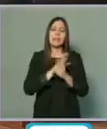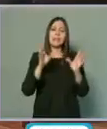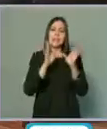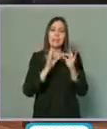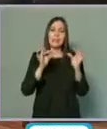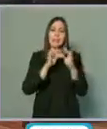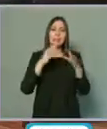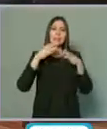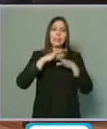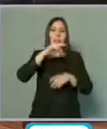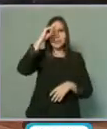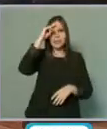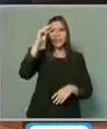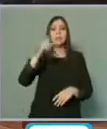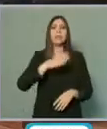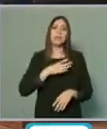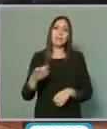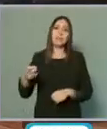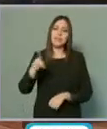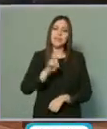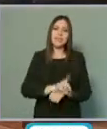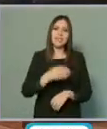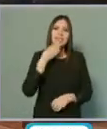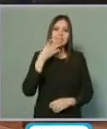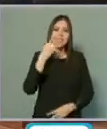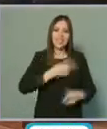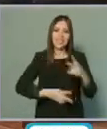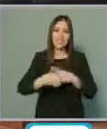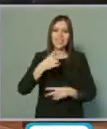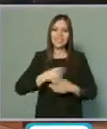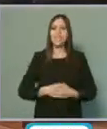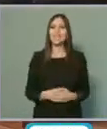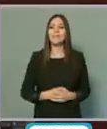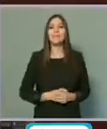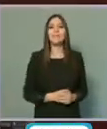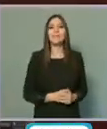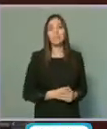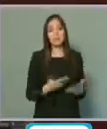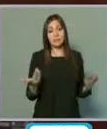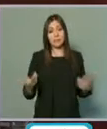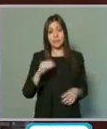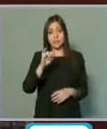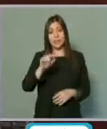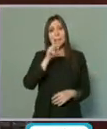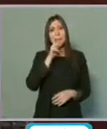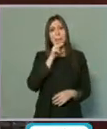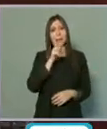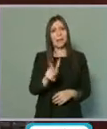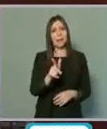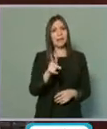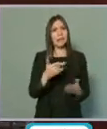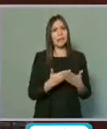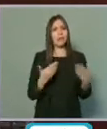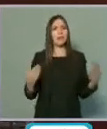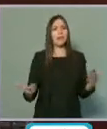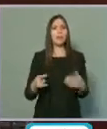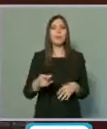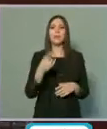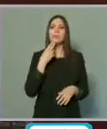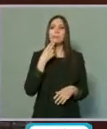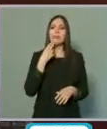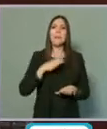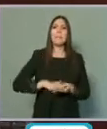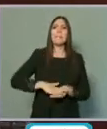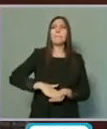estamos? Muchas gracias, Iván. Buenos días, Iván. bienvenido. Buenos días. Muchas gracias. Y sí, definitivamente esta palabra ahora la utilizamos